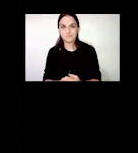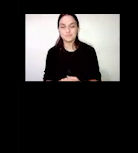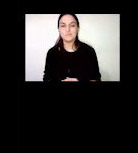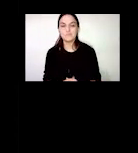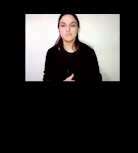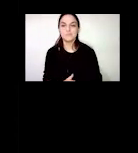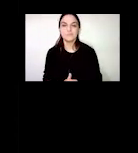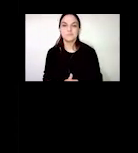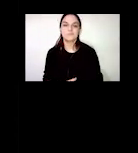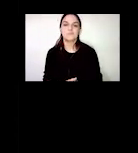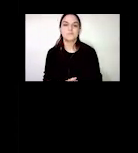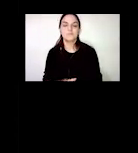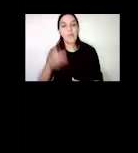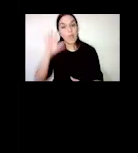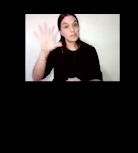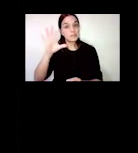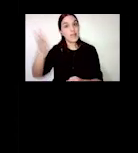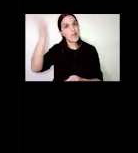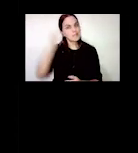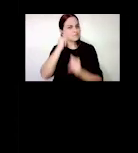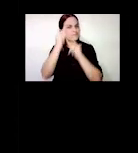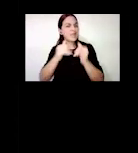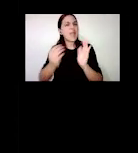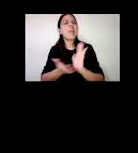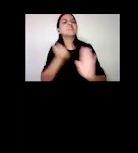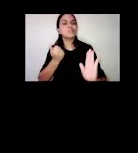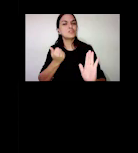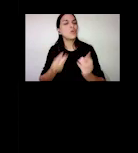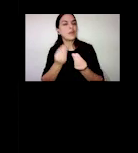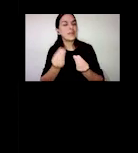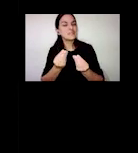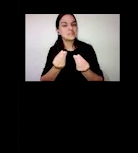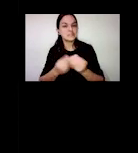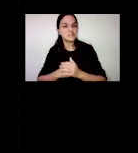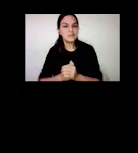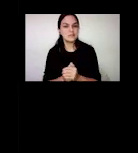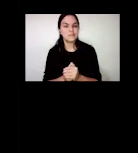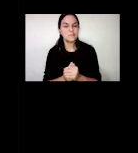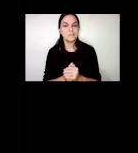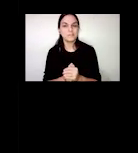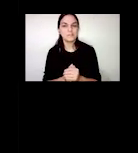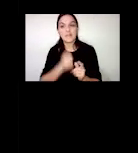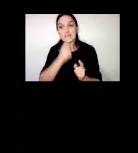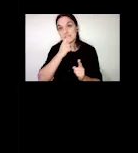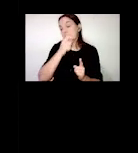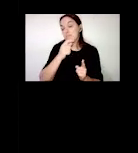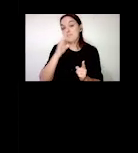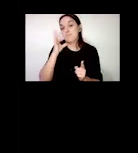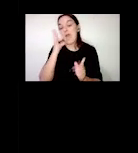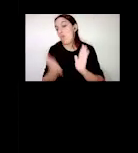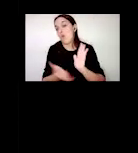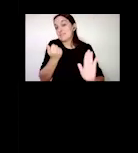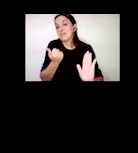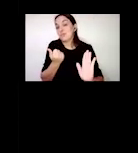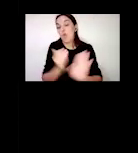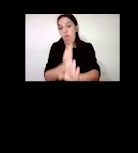tributo. Recuerden que cuando hablamos de exención, ¿sí?, hablamos que si algo está exento es porque primero ha